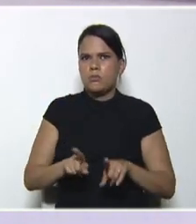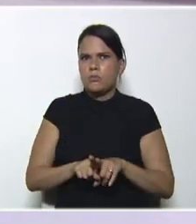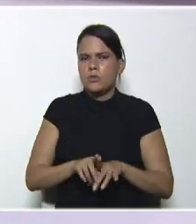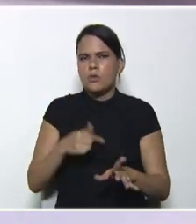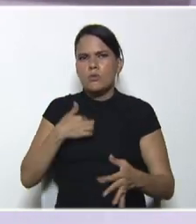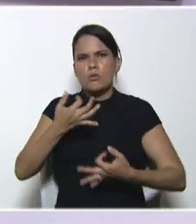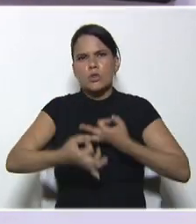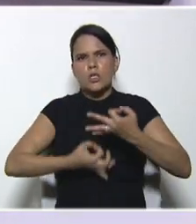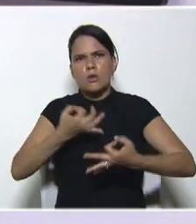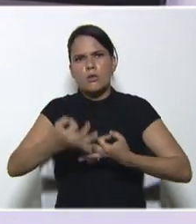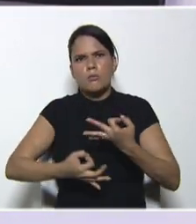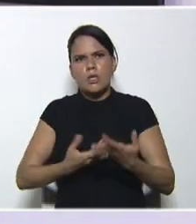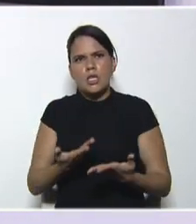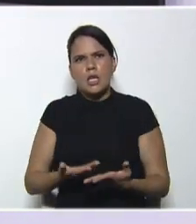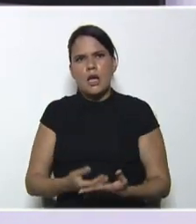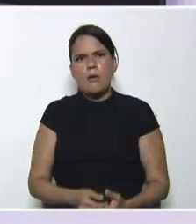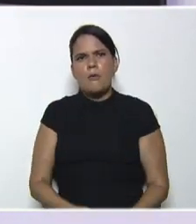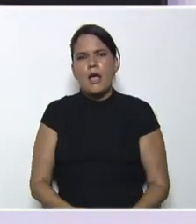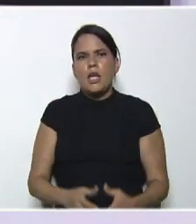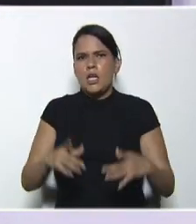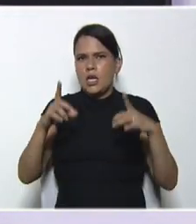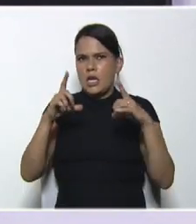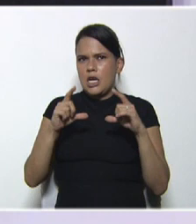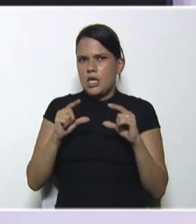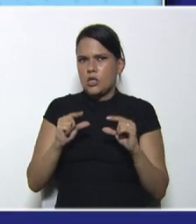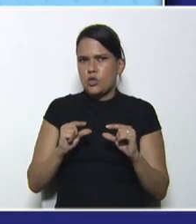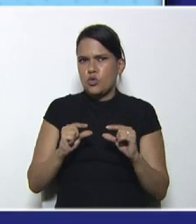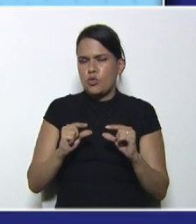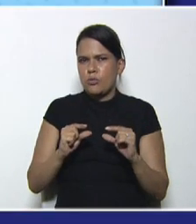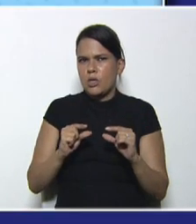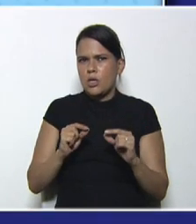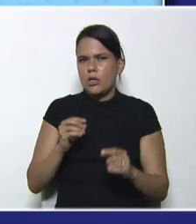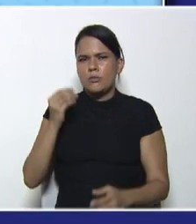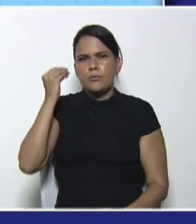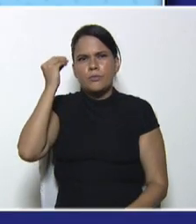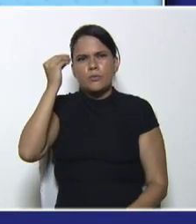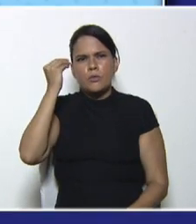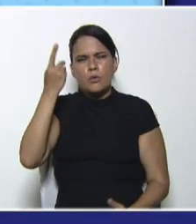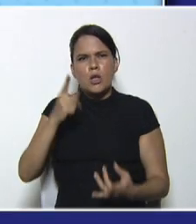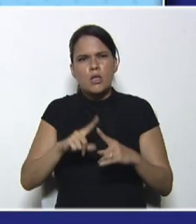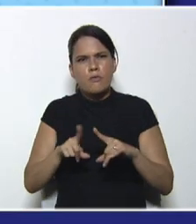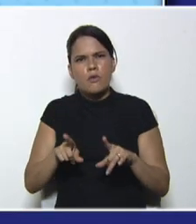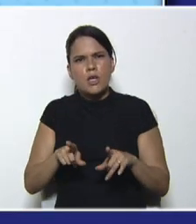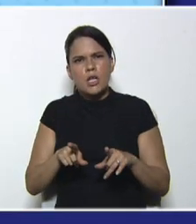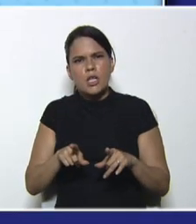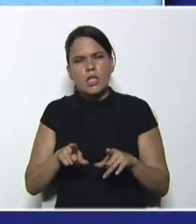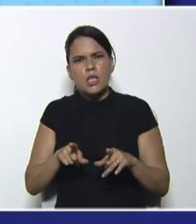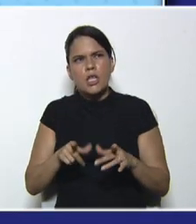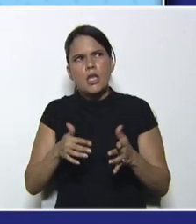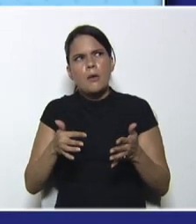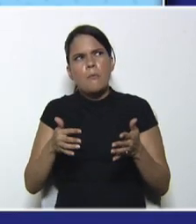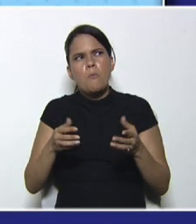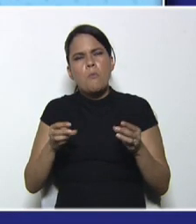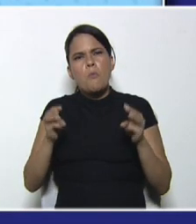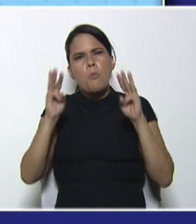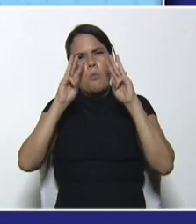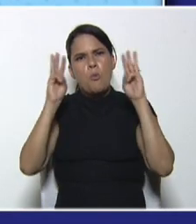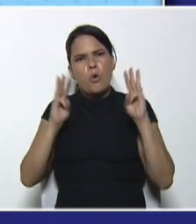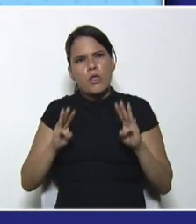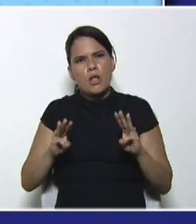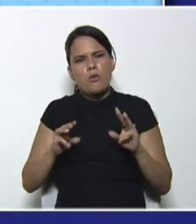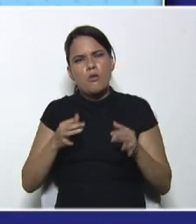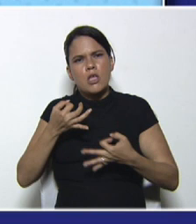se le explicaba en un resumen, la teoría atómica por los diferentes modelos ya explica anterior.